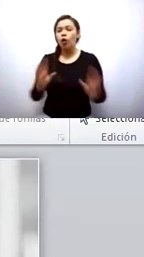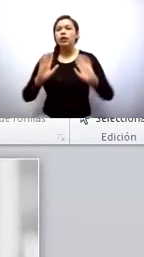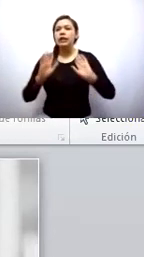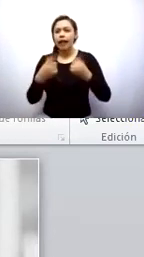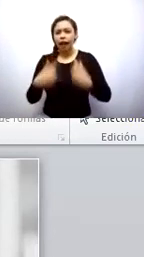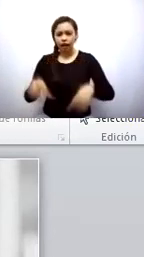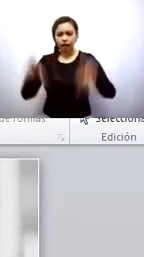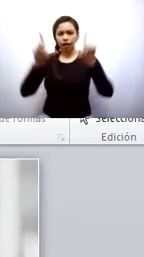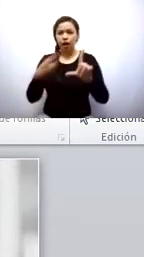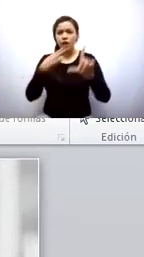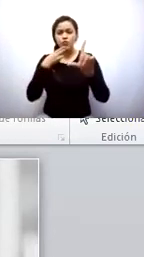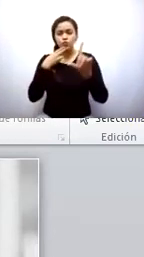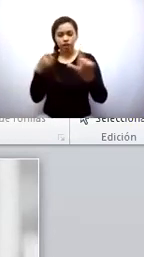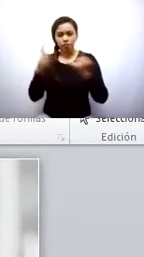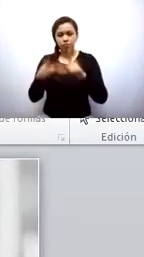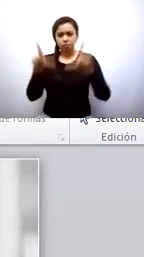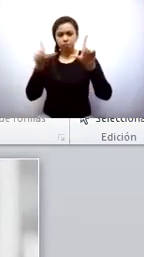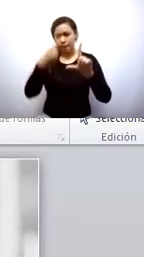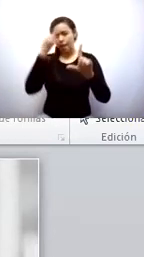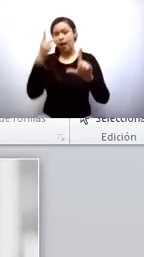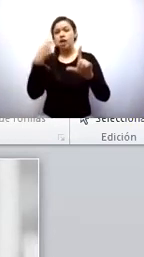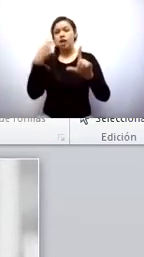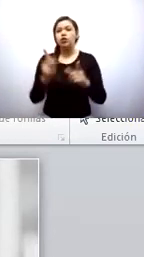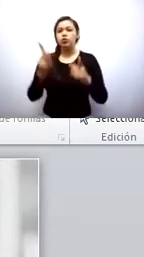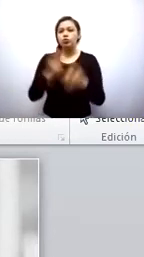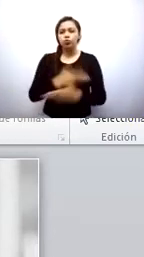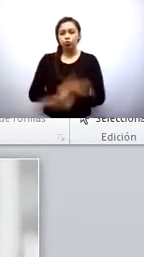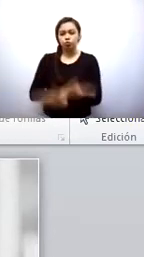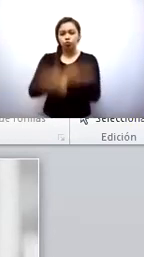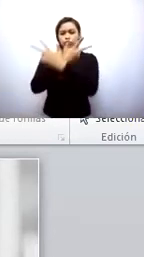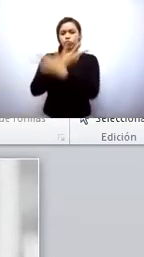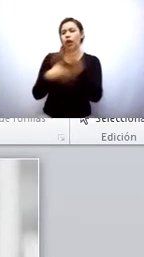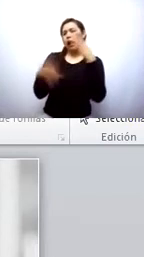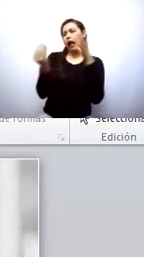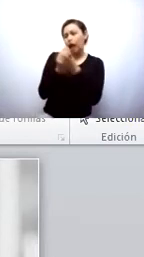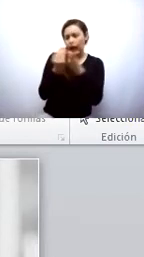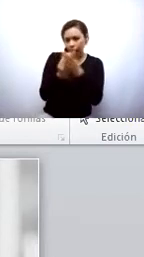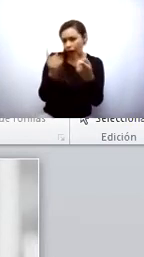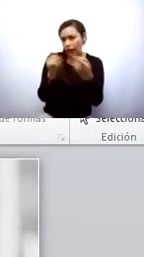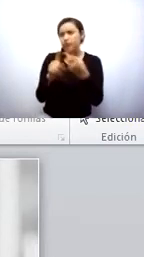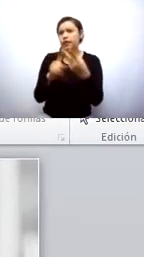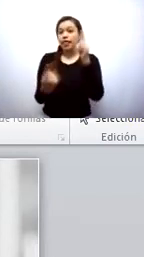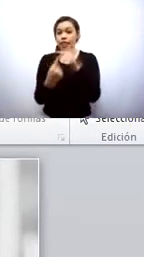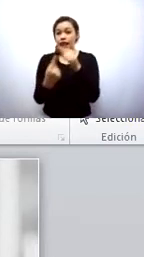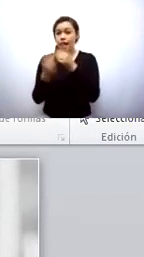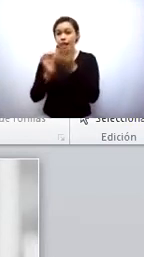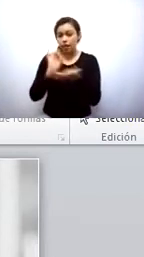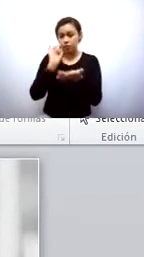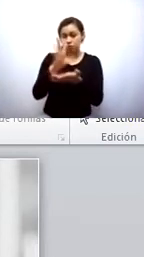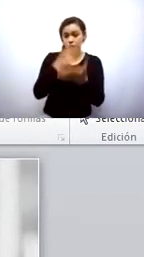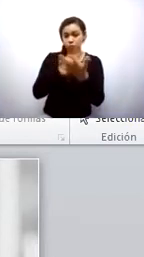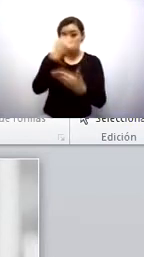plataforma específica para hacer sus transmisiones de las clases, para mandar tareas, proyectos,